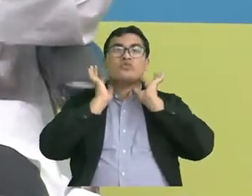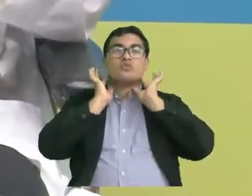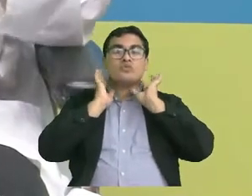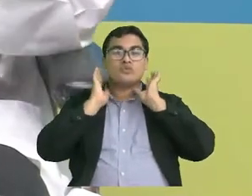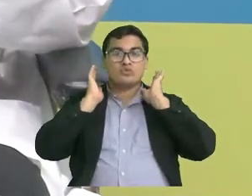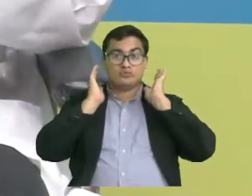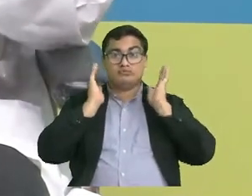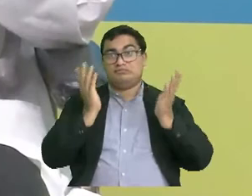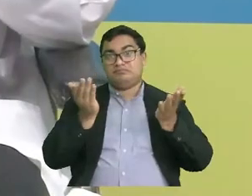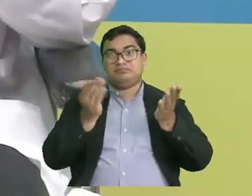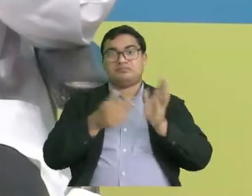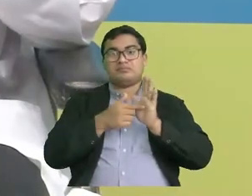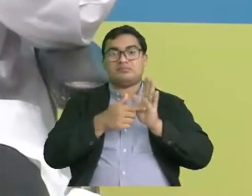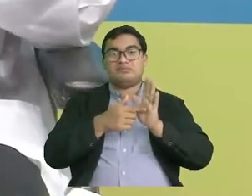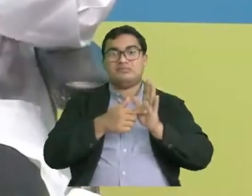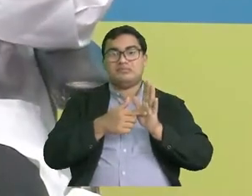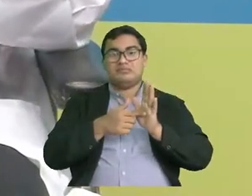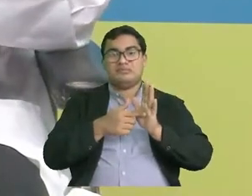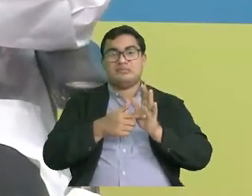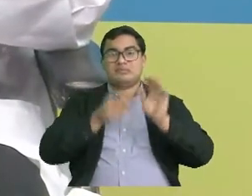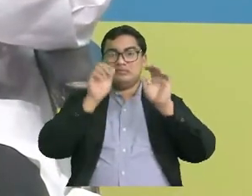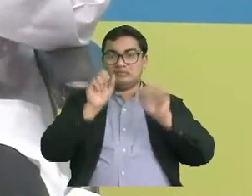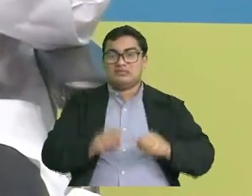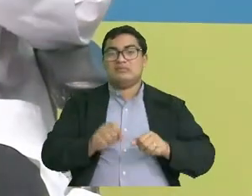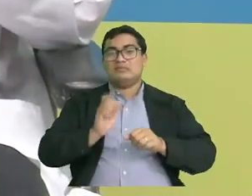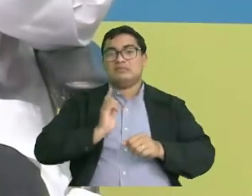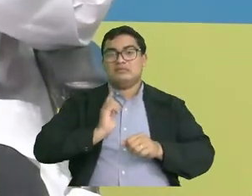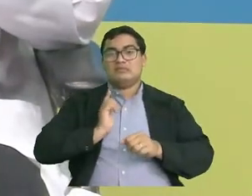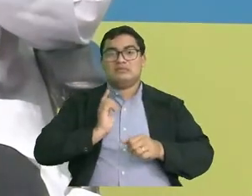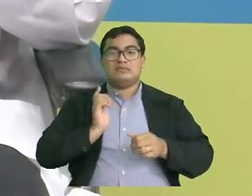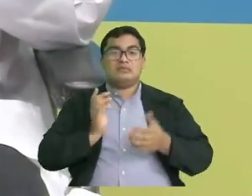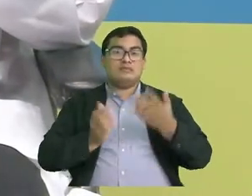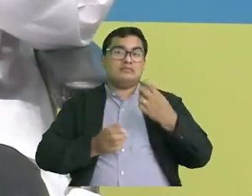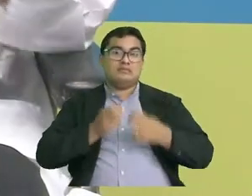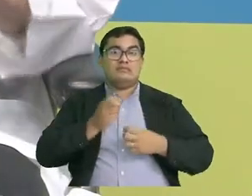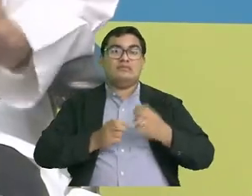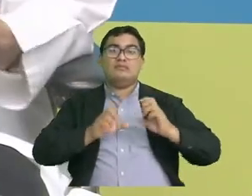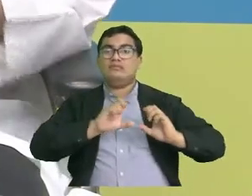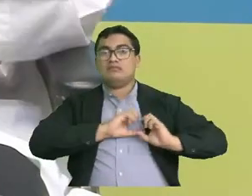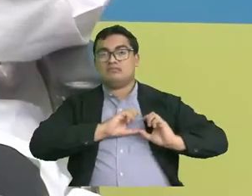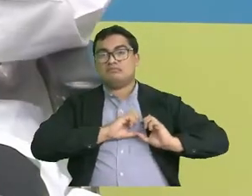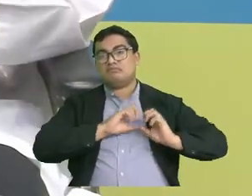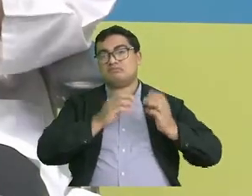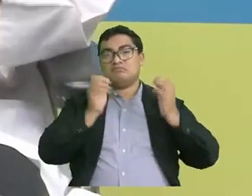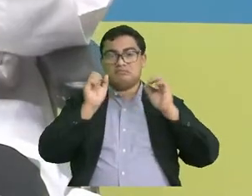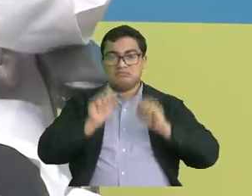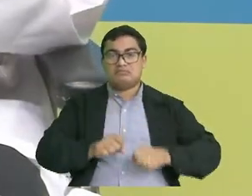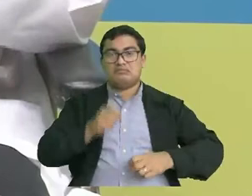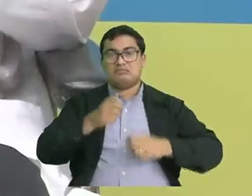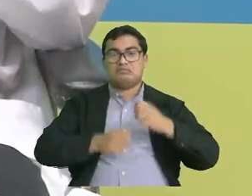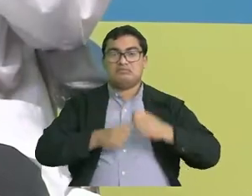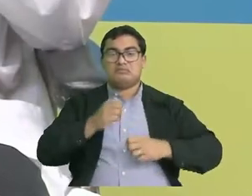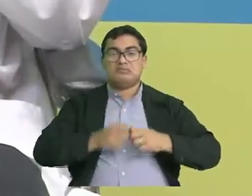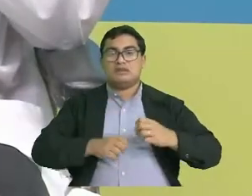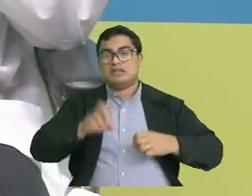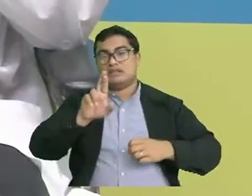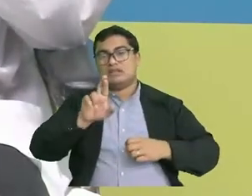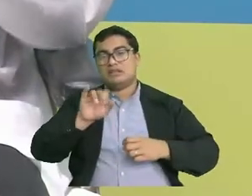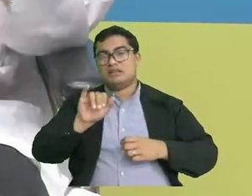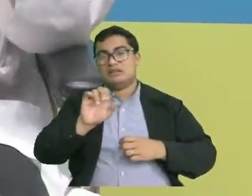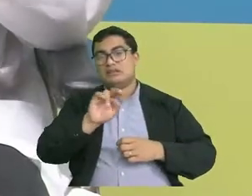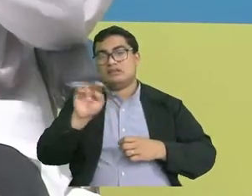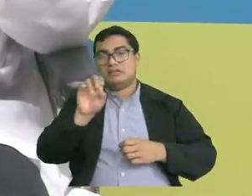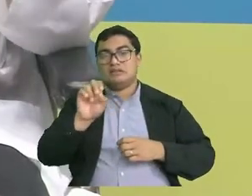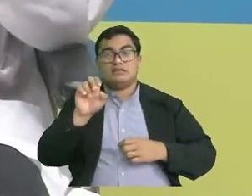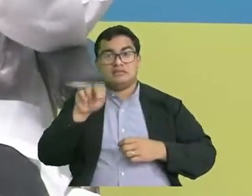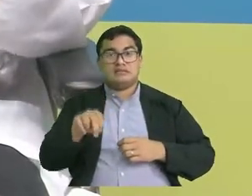poco ancho, pueden tener alguna cardiopatía congénita, pueden tener problemas en sus riñones, de hecho